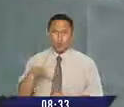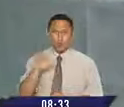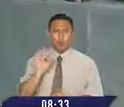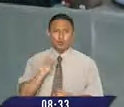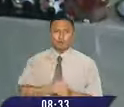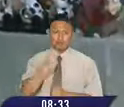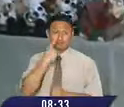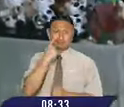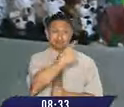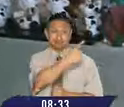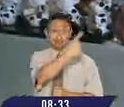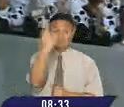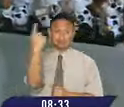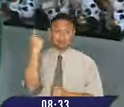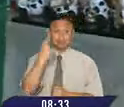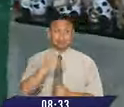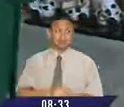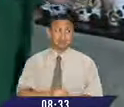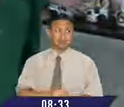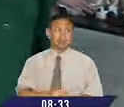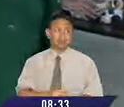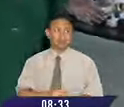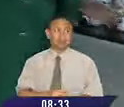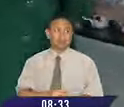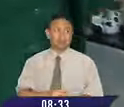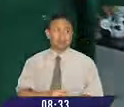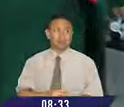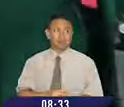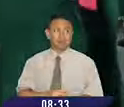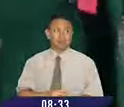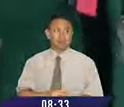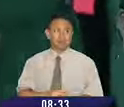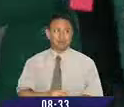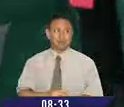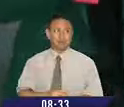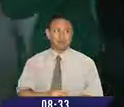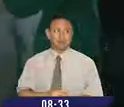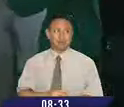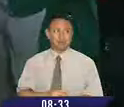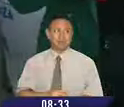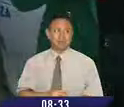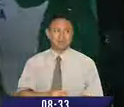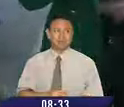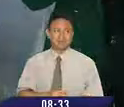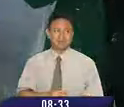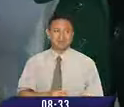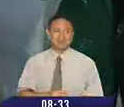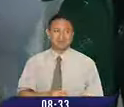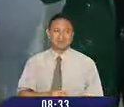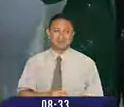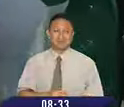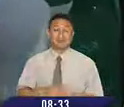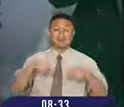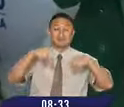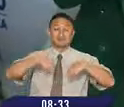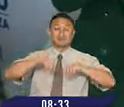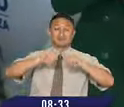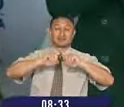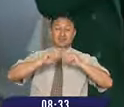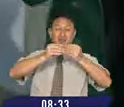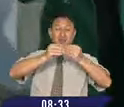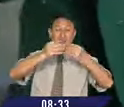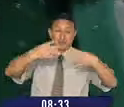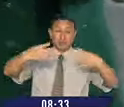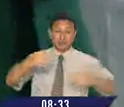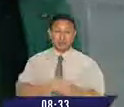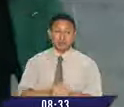un poquito para que veamos la pintura en cerámica, también hay arte en mazapán, diversidad, lo que ustedes pueden aprender. Es una